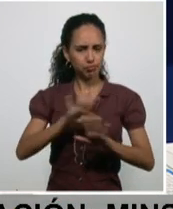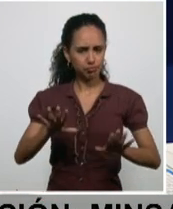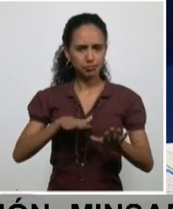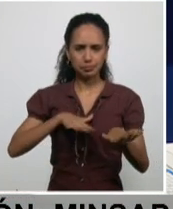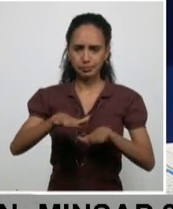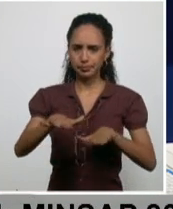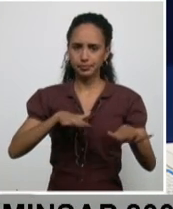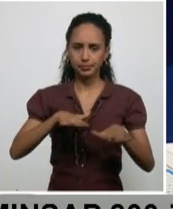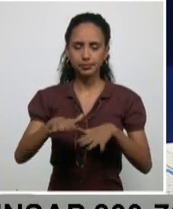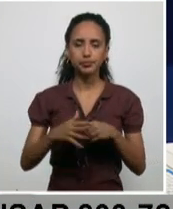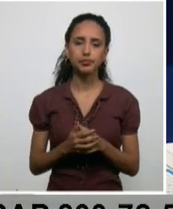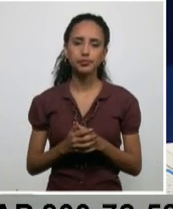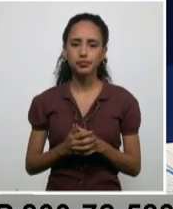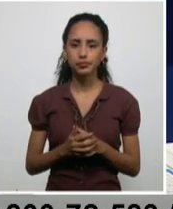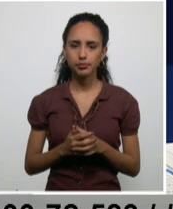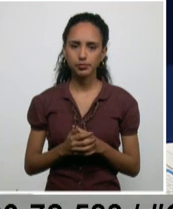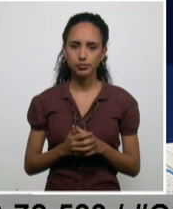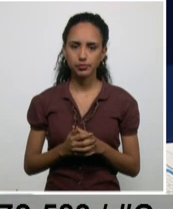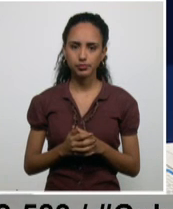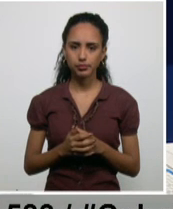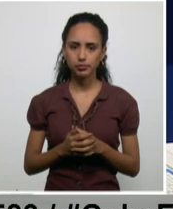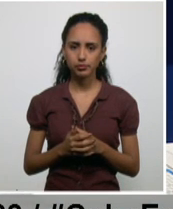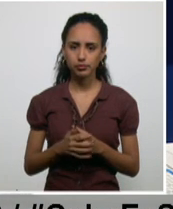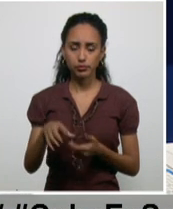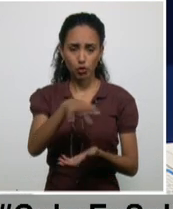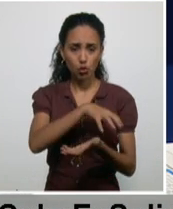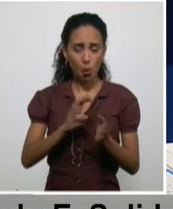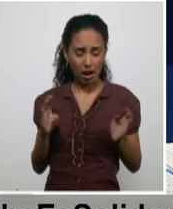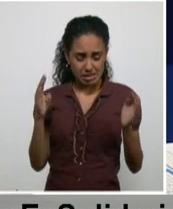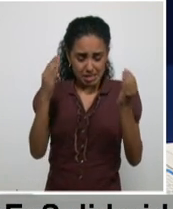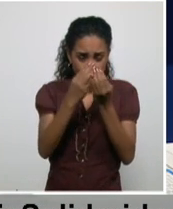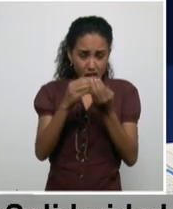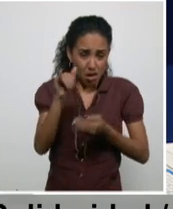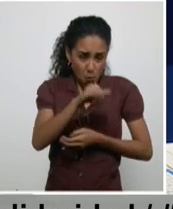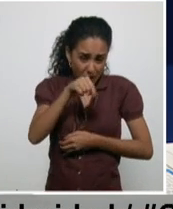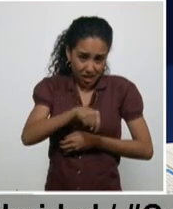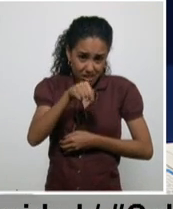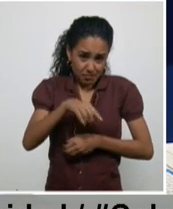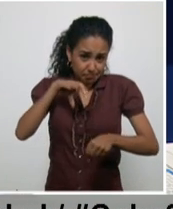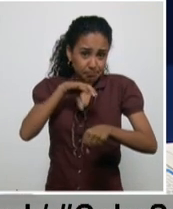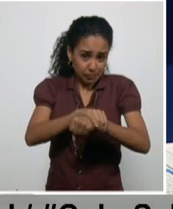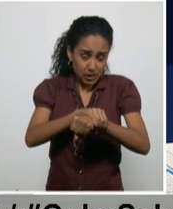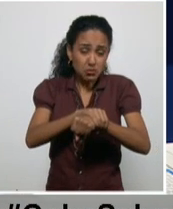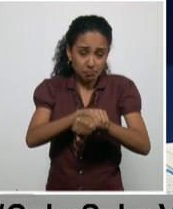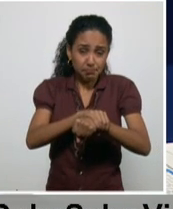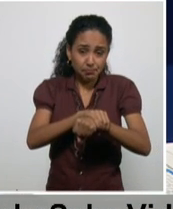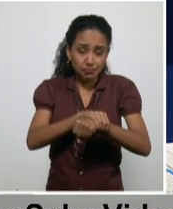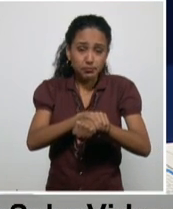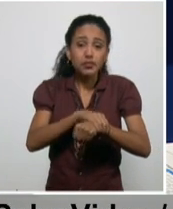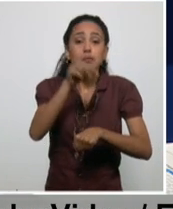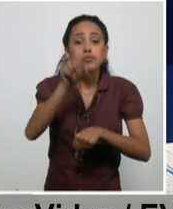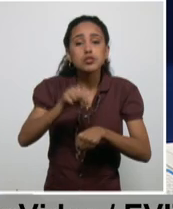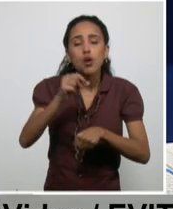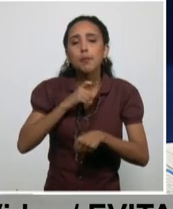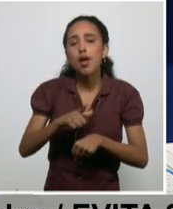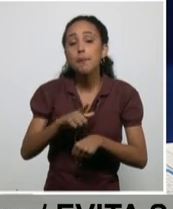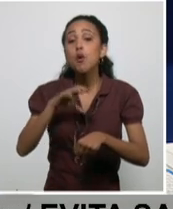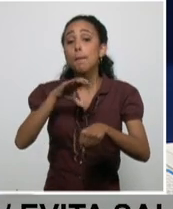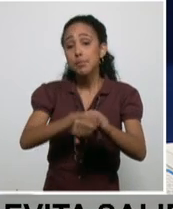En unidades cerradas de este tipo, donde existen reclusos con patologías como